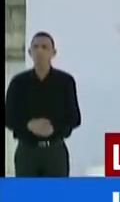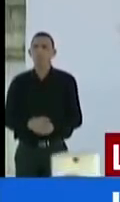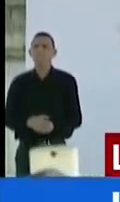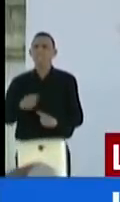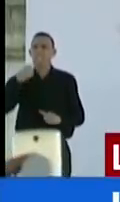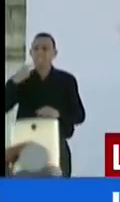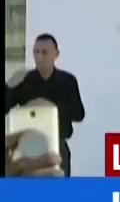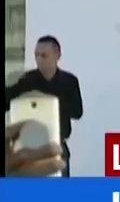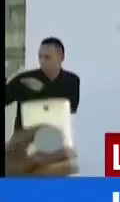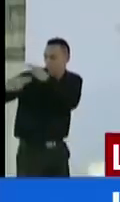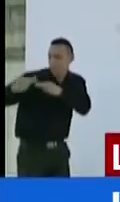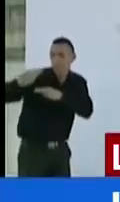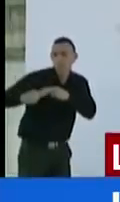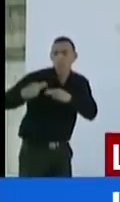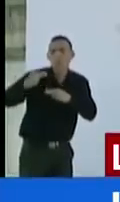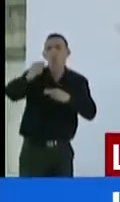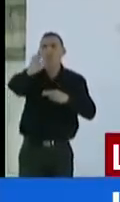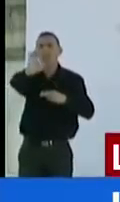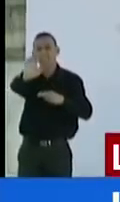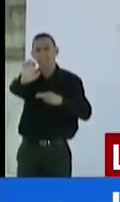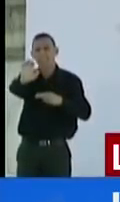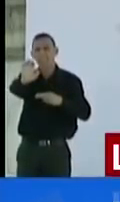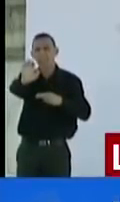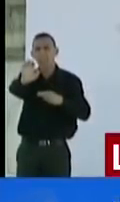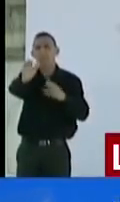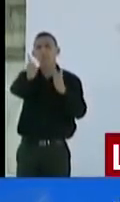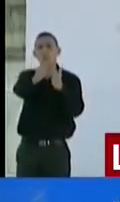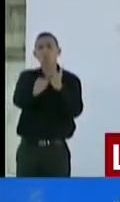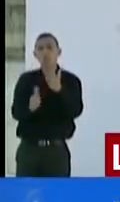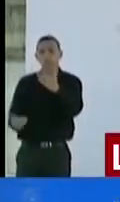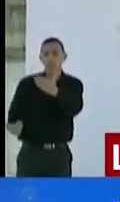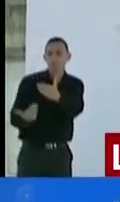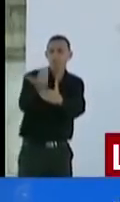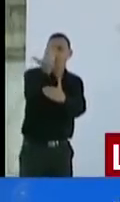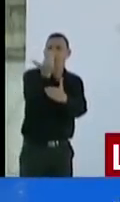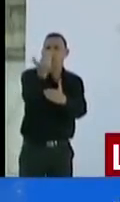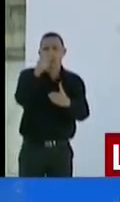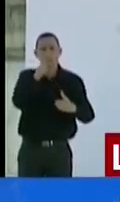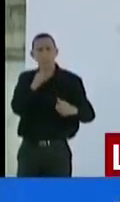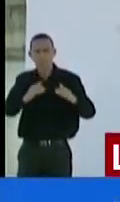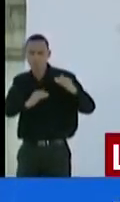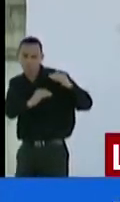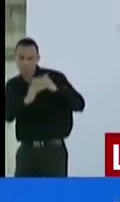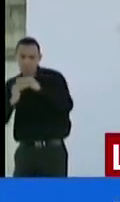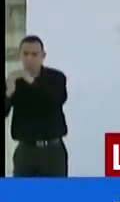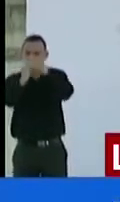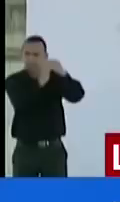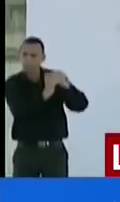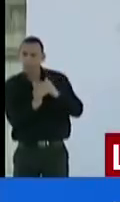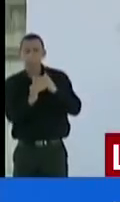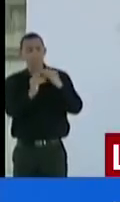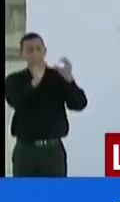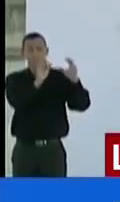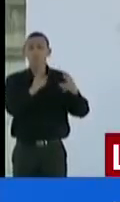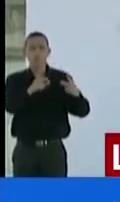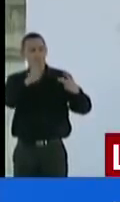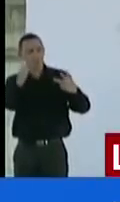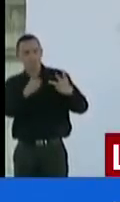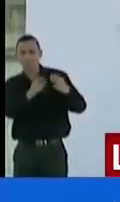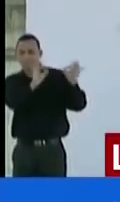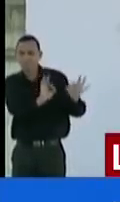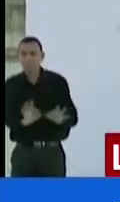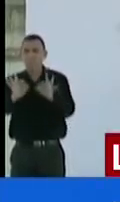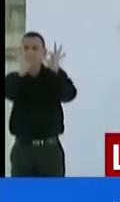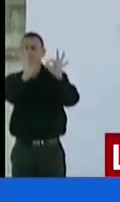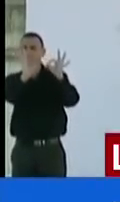E. Y aquí tenemos equidad, aquí tenemos excelencia